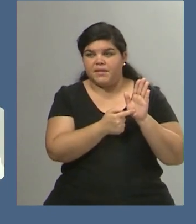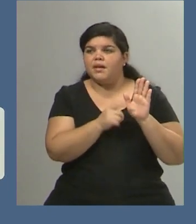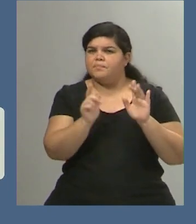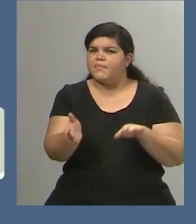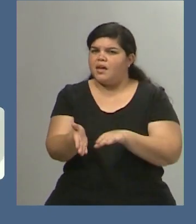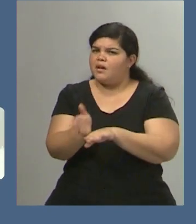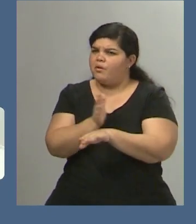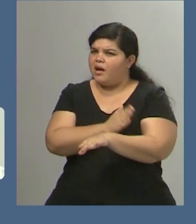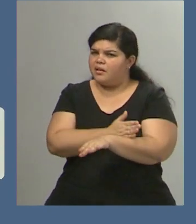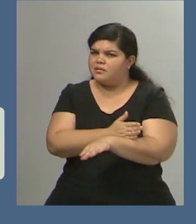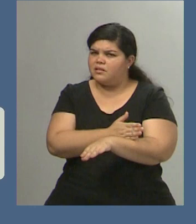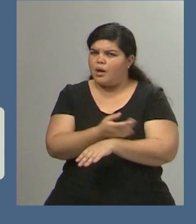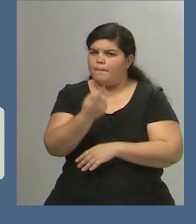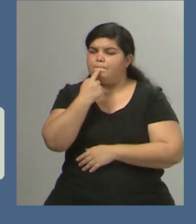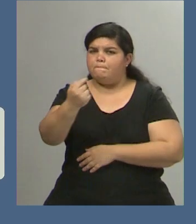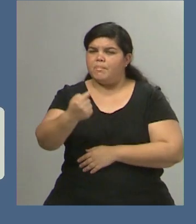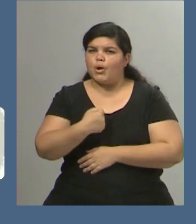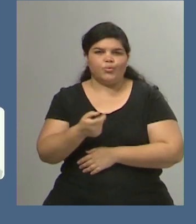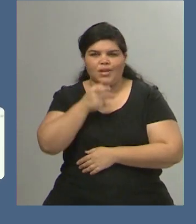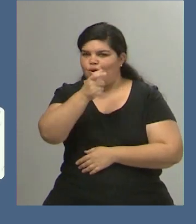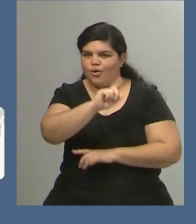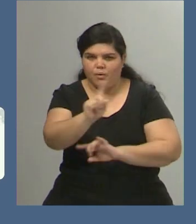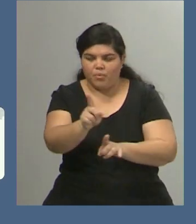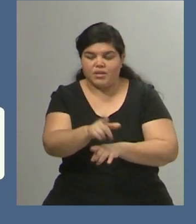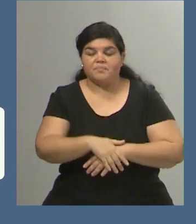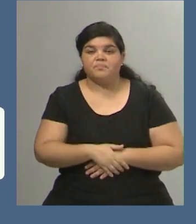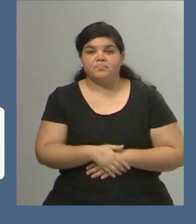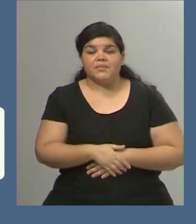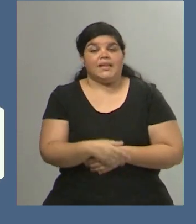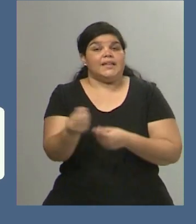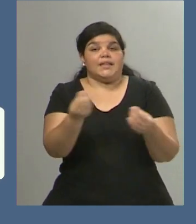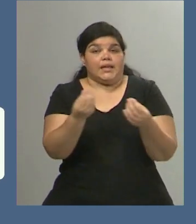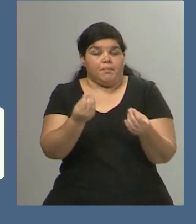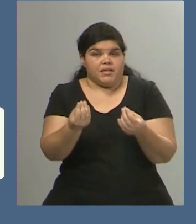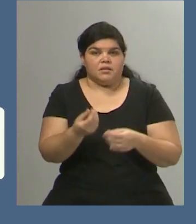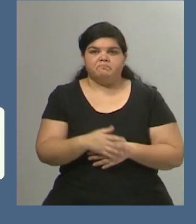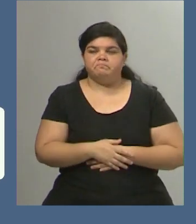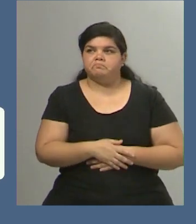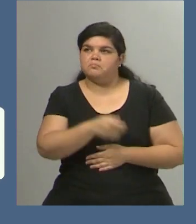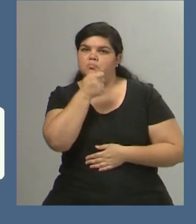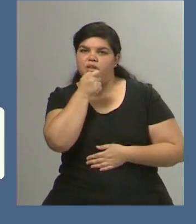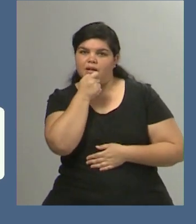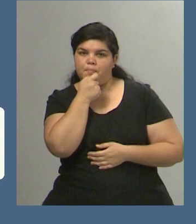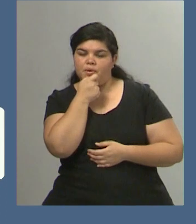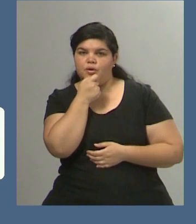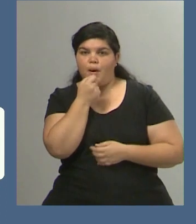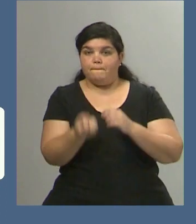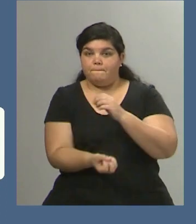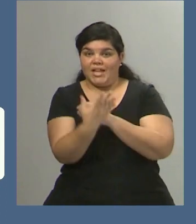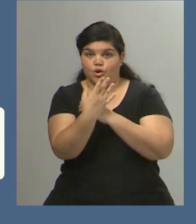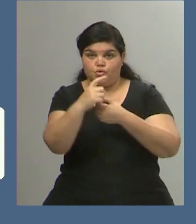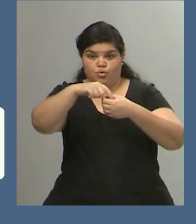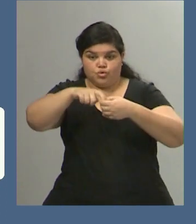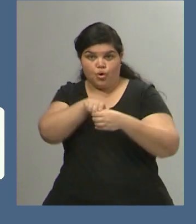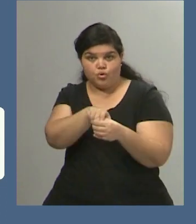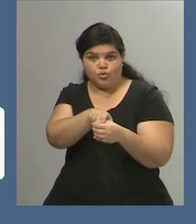pregunta antes. ¿Qué es lo que ocurre si eventualmente no estamos de acuerdo, los socios del Mercosur, en